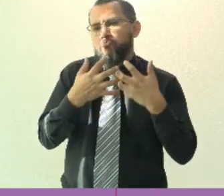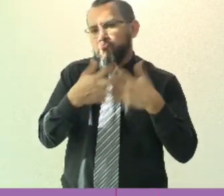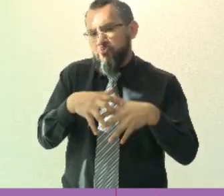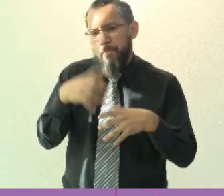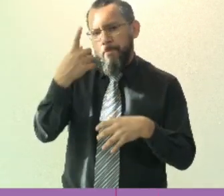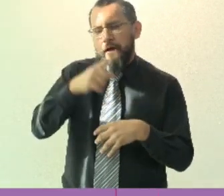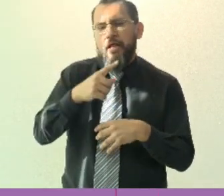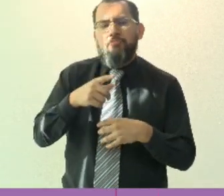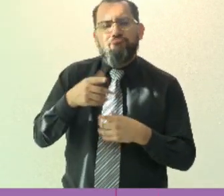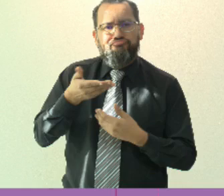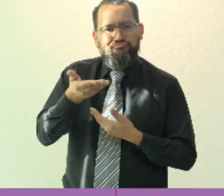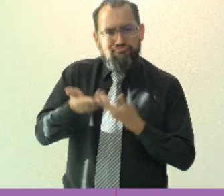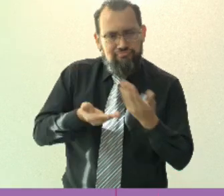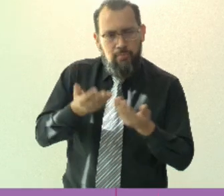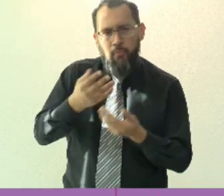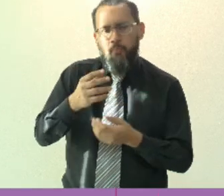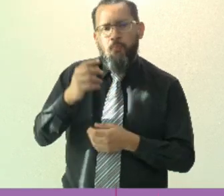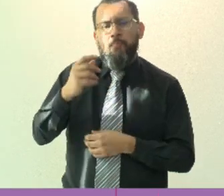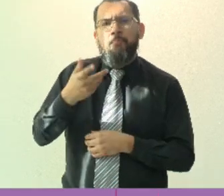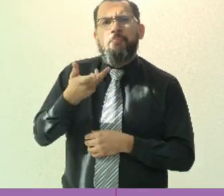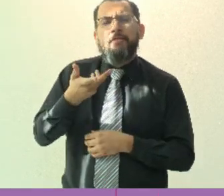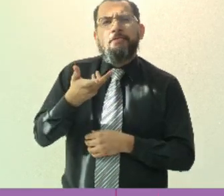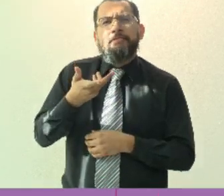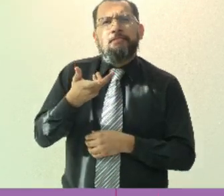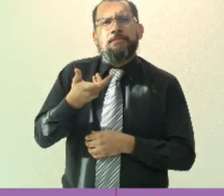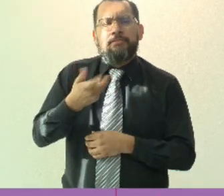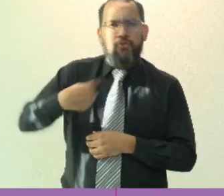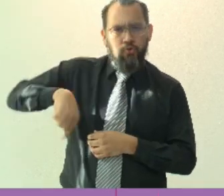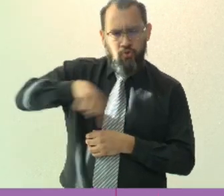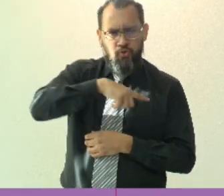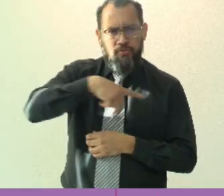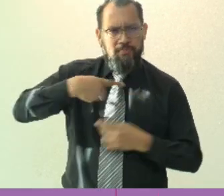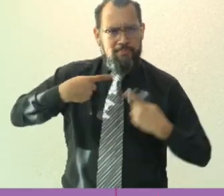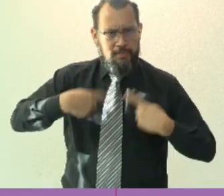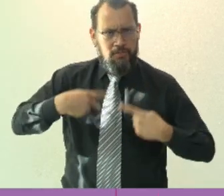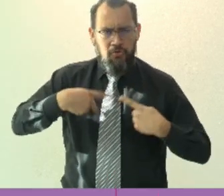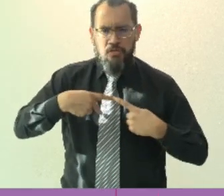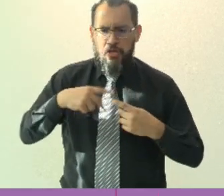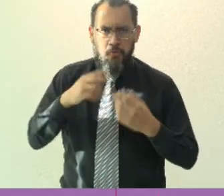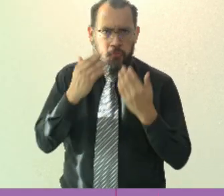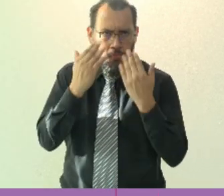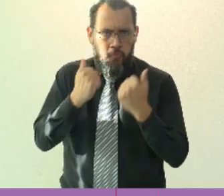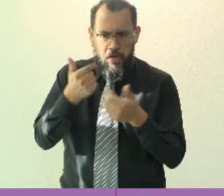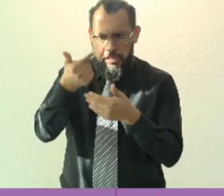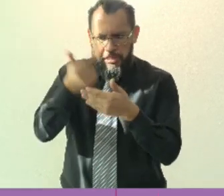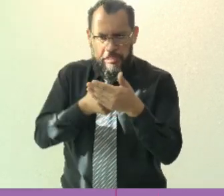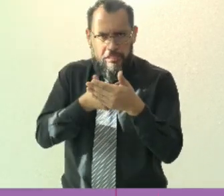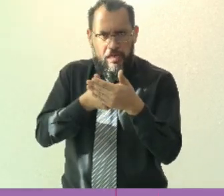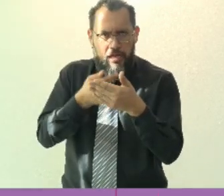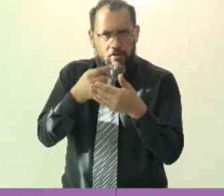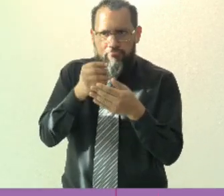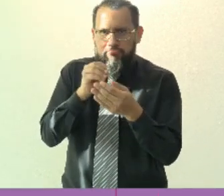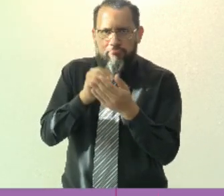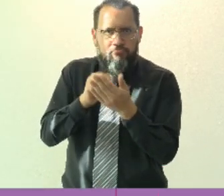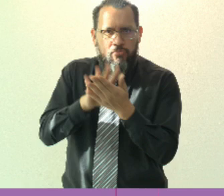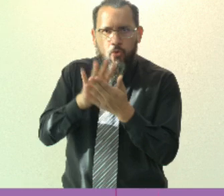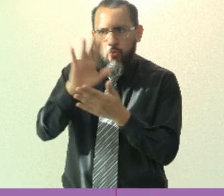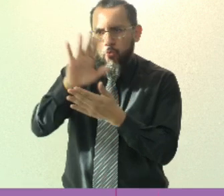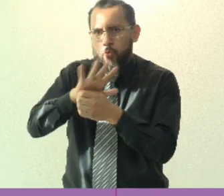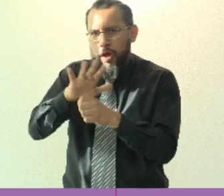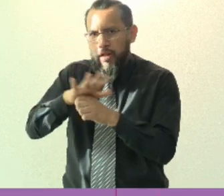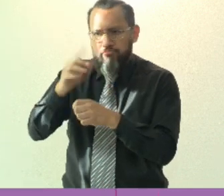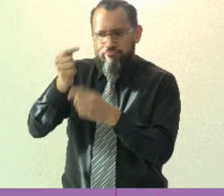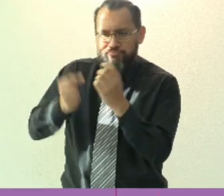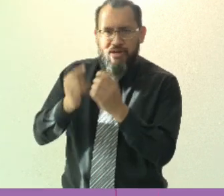servidores públicos. Esto quiere decir que si no tenemos inventarios, se nos va a hacer muy difícil